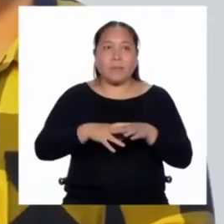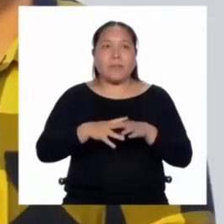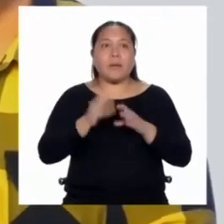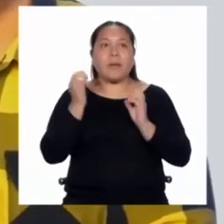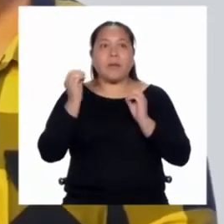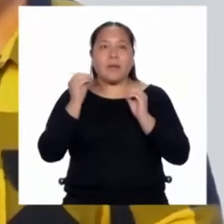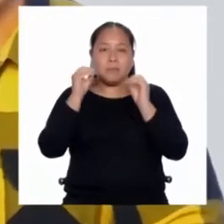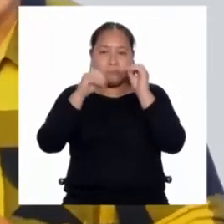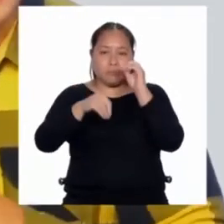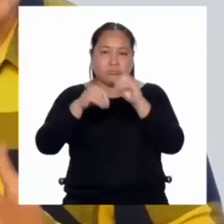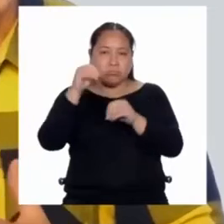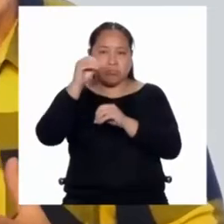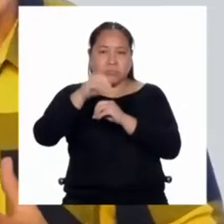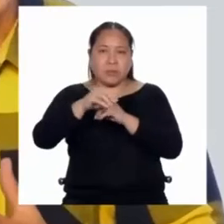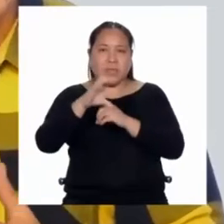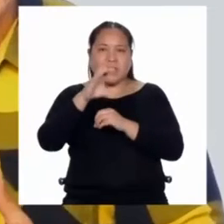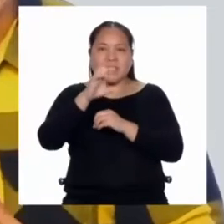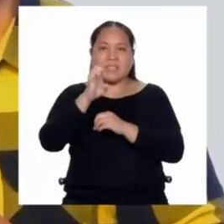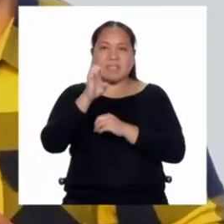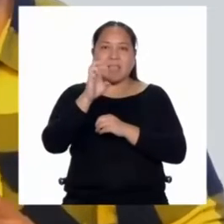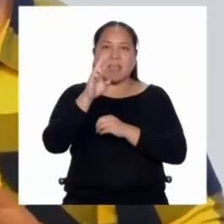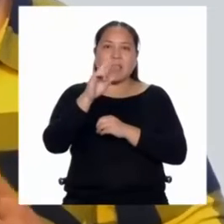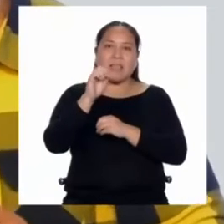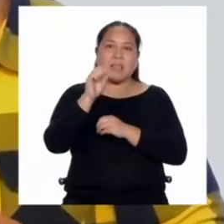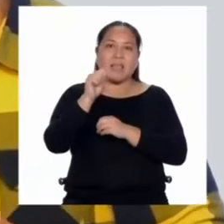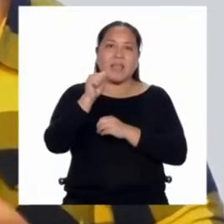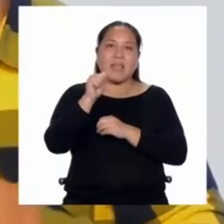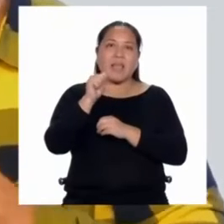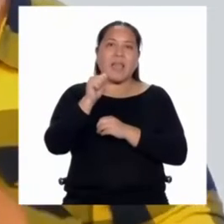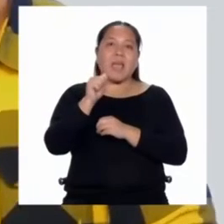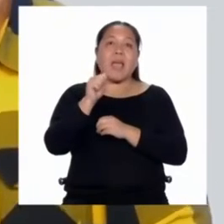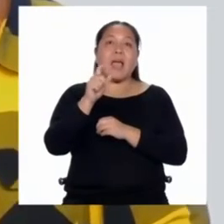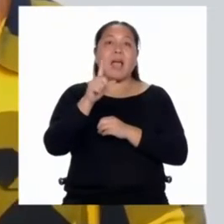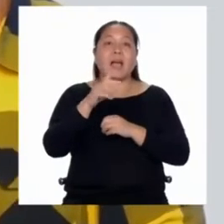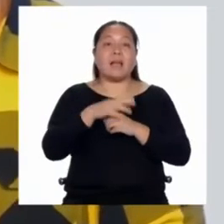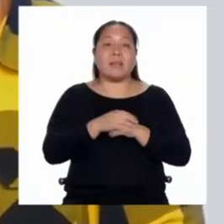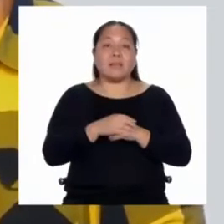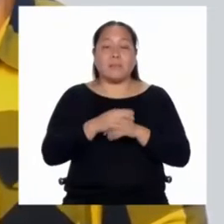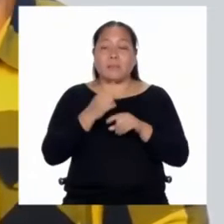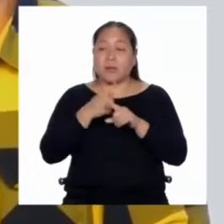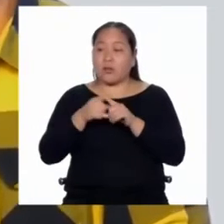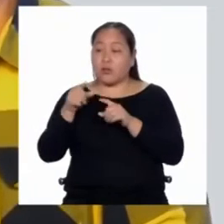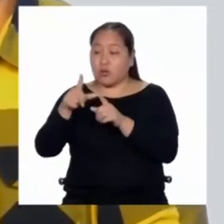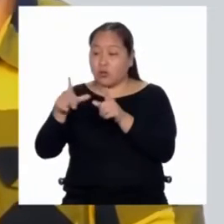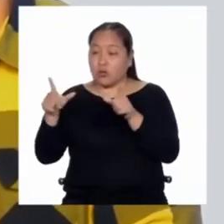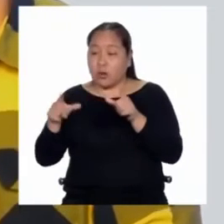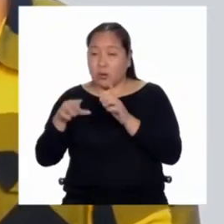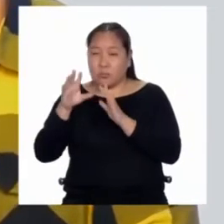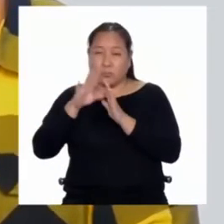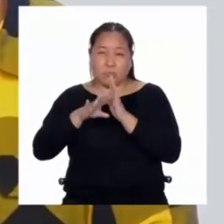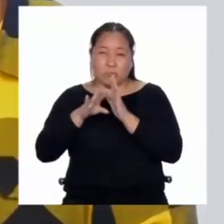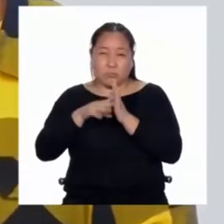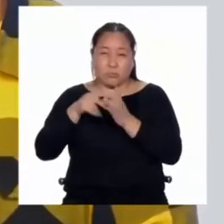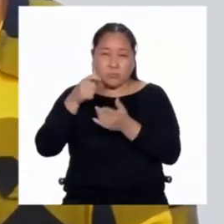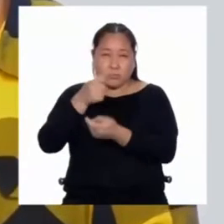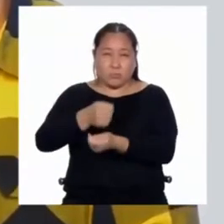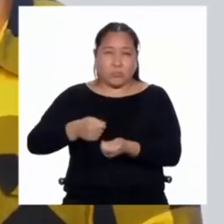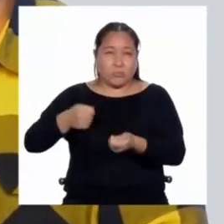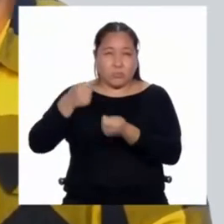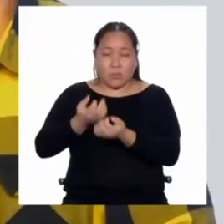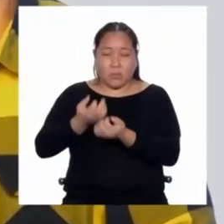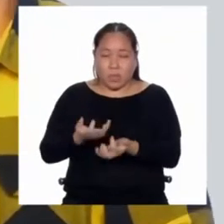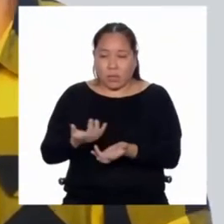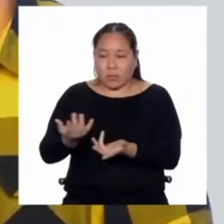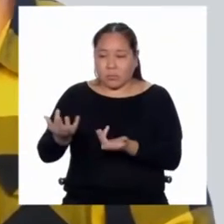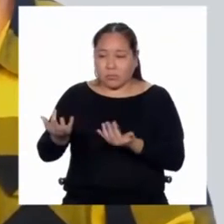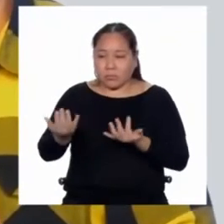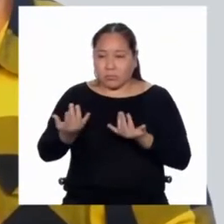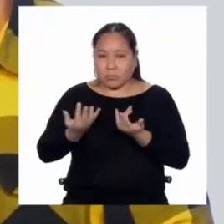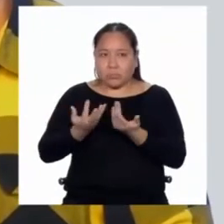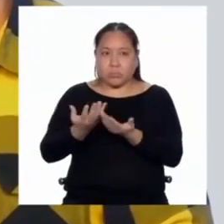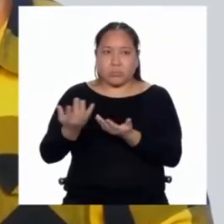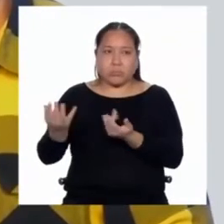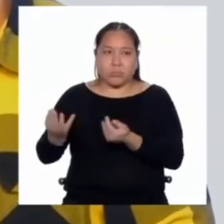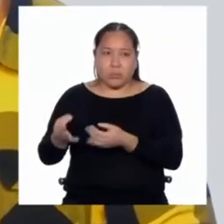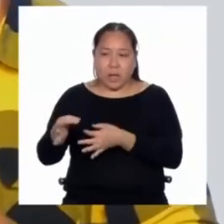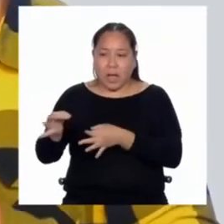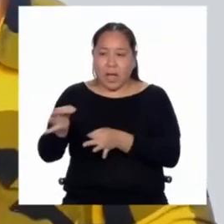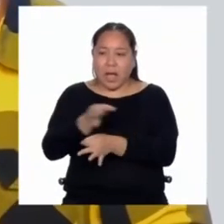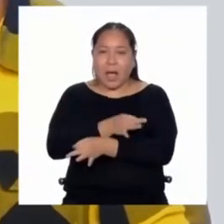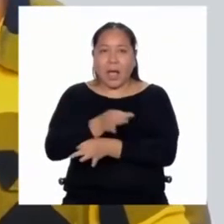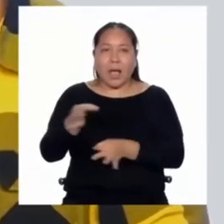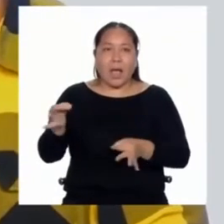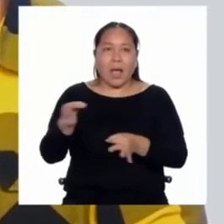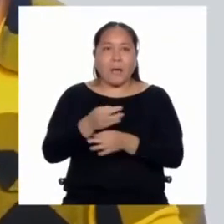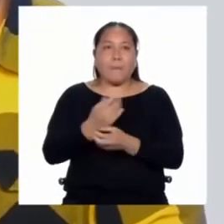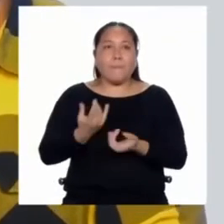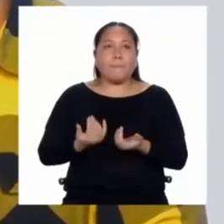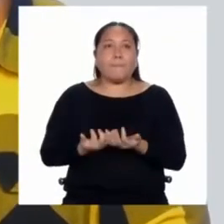cereal. En cambio, en las praderas menos productivas, la vegetación natural ha sido sustituida